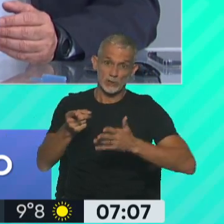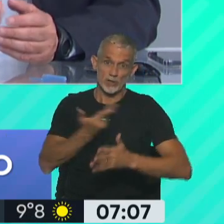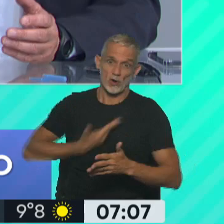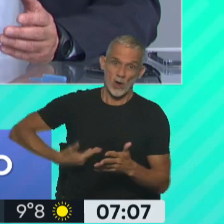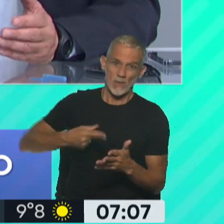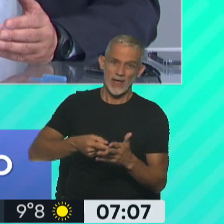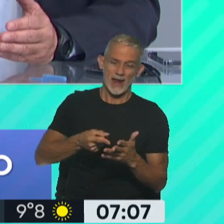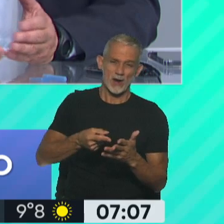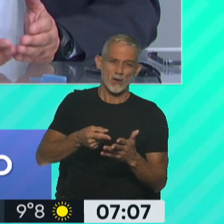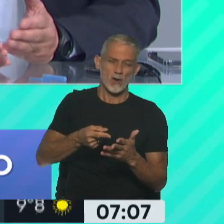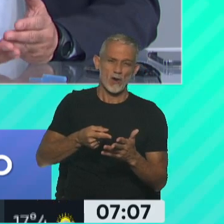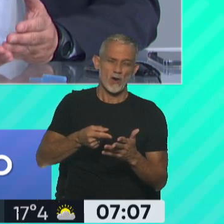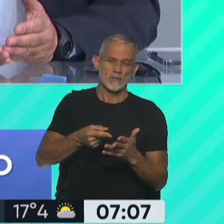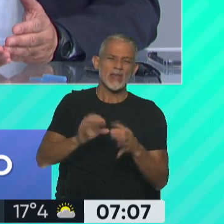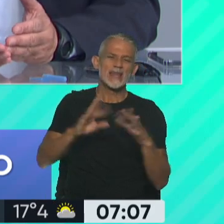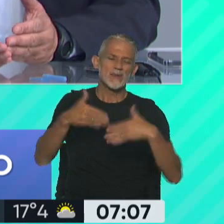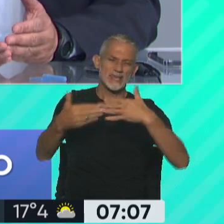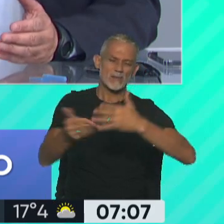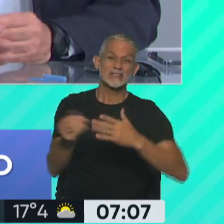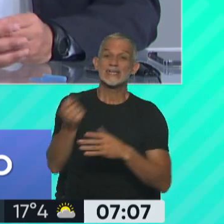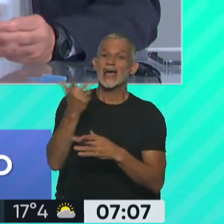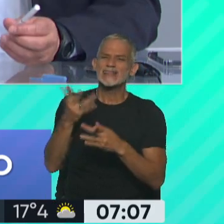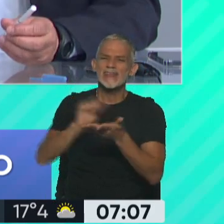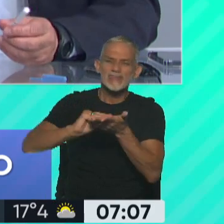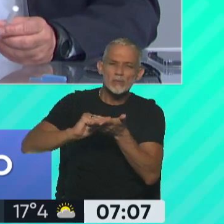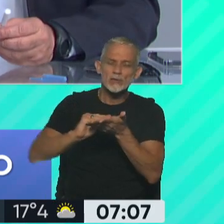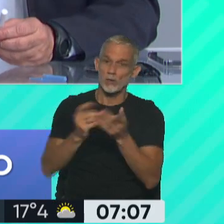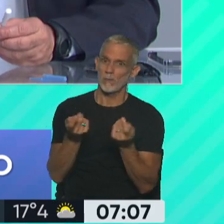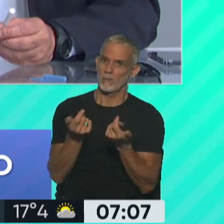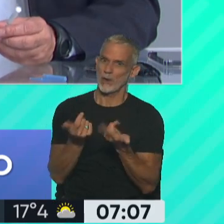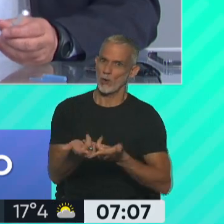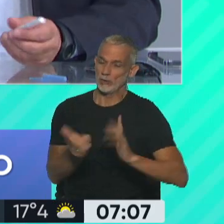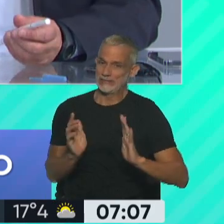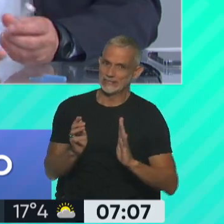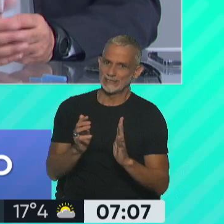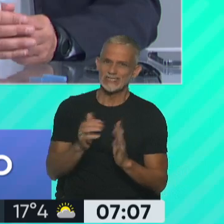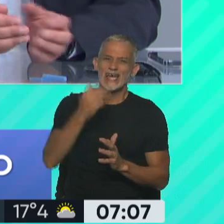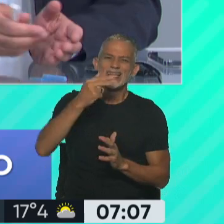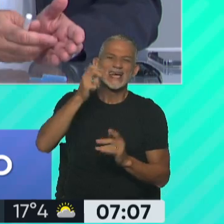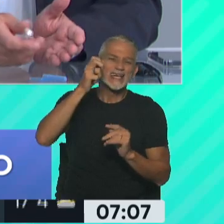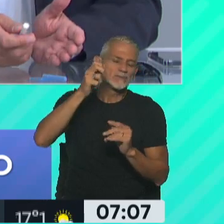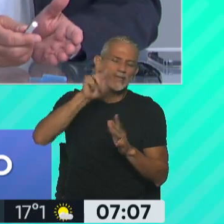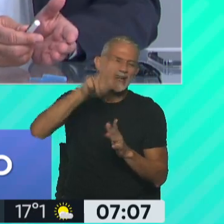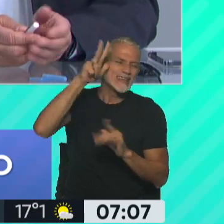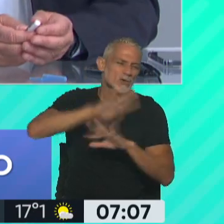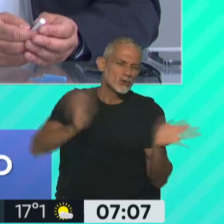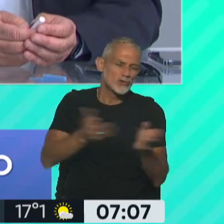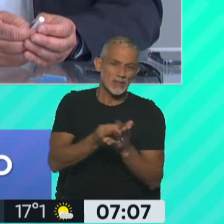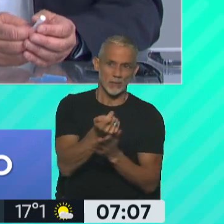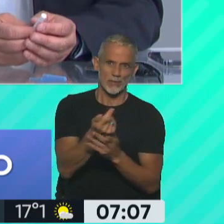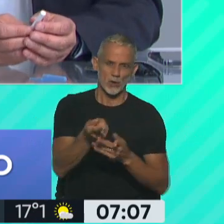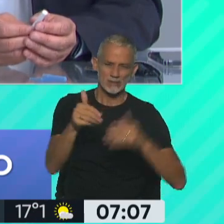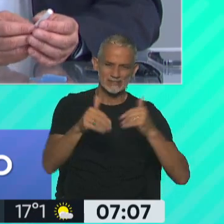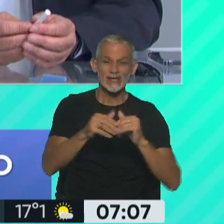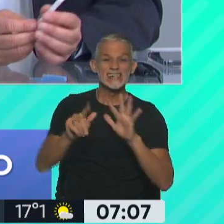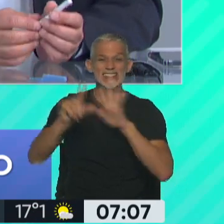oficialismo, recordemos que tiene un número reducido de legisladores, 38 diputados, y tiene